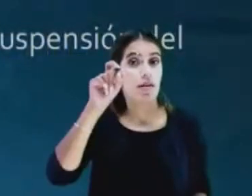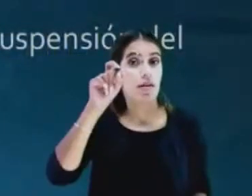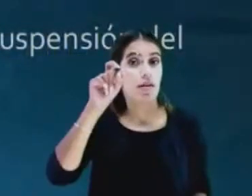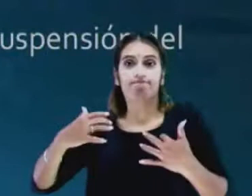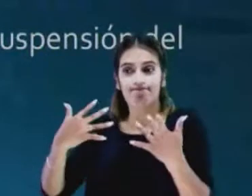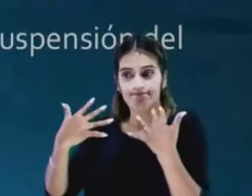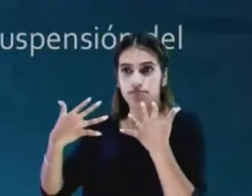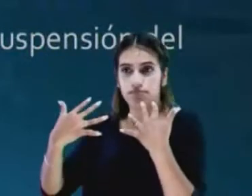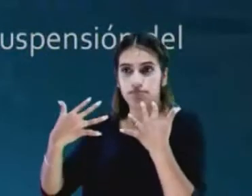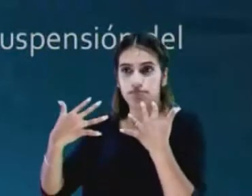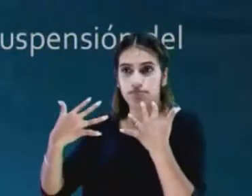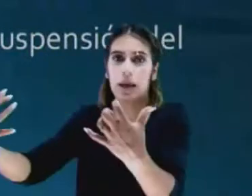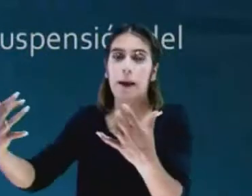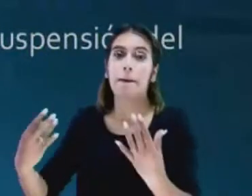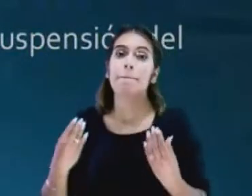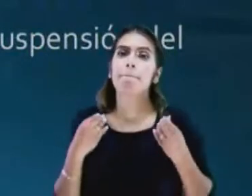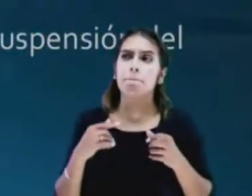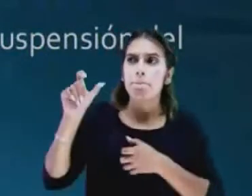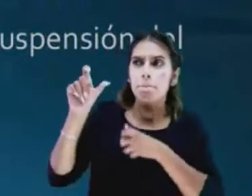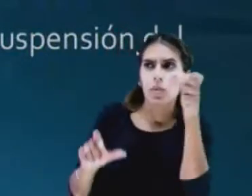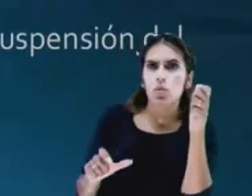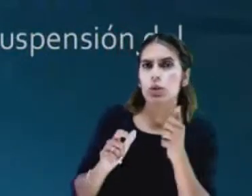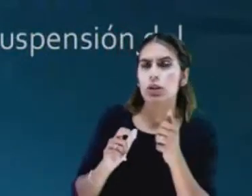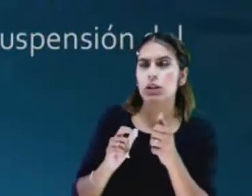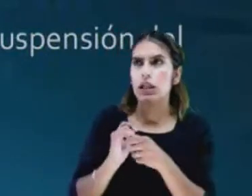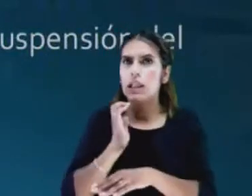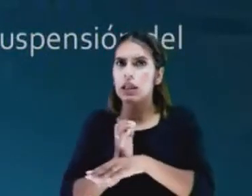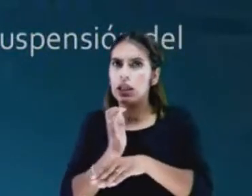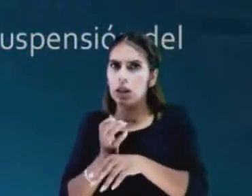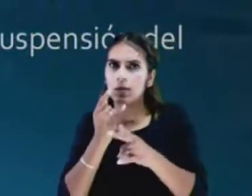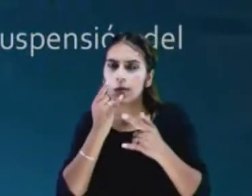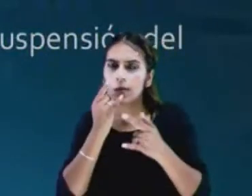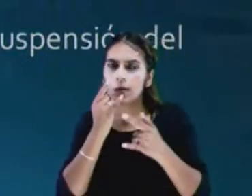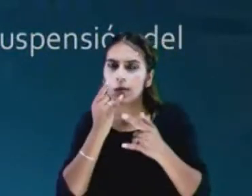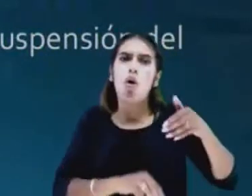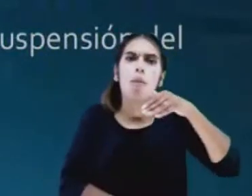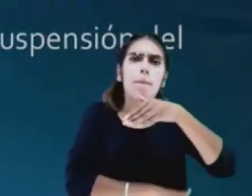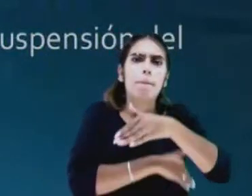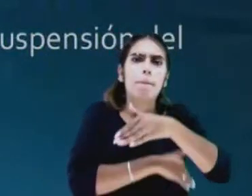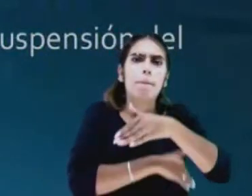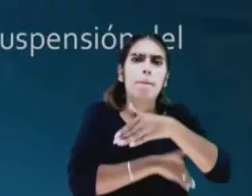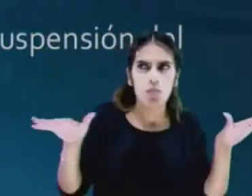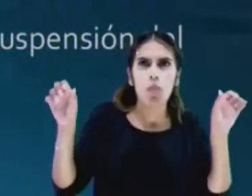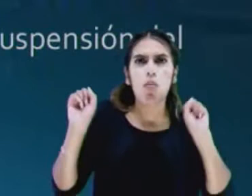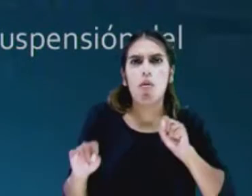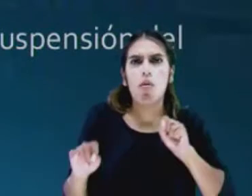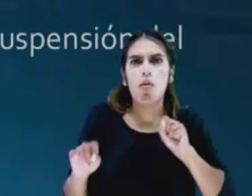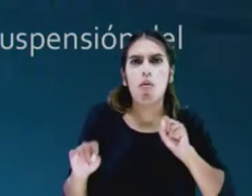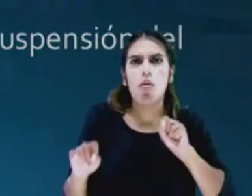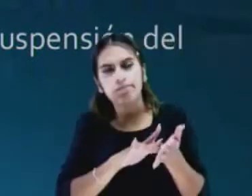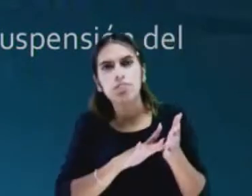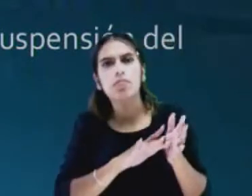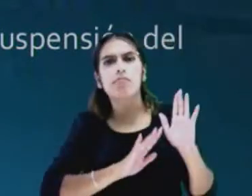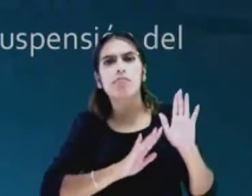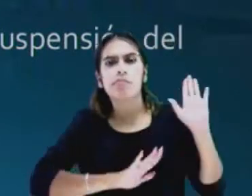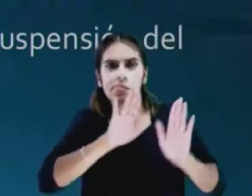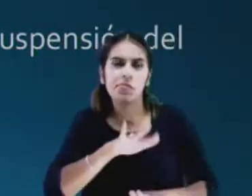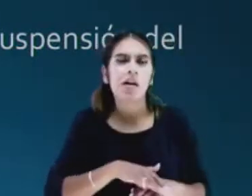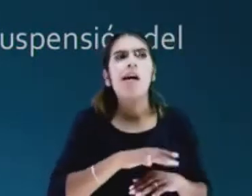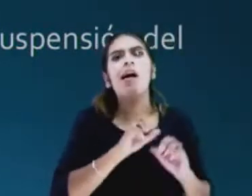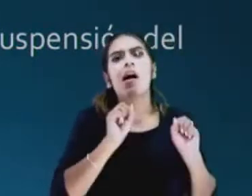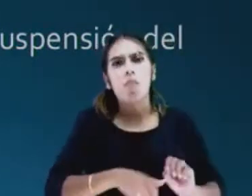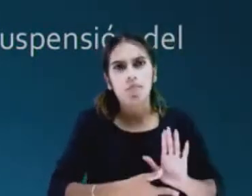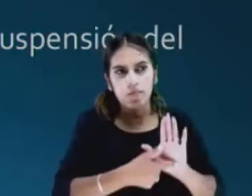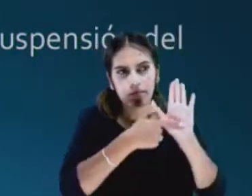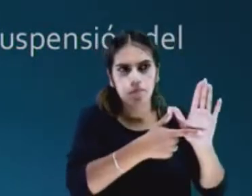que los interesados de hacer las entidades y el ministerio público se pronuncien sobre la controversia jurídica podrán obviamente aportar pruebas y día